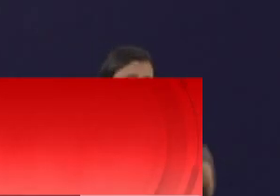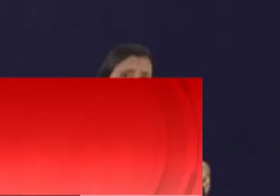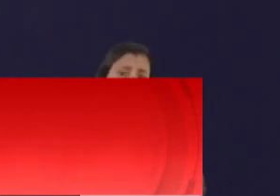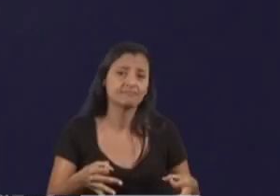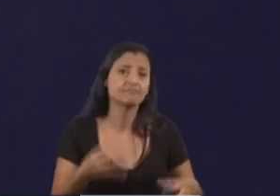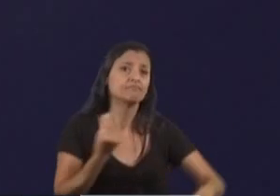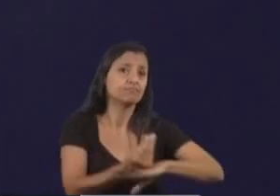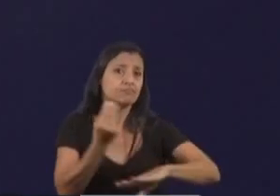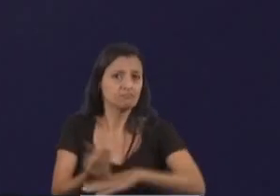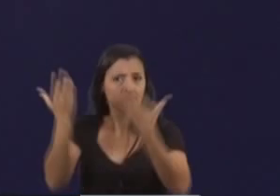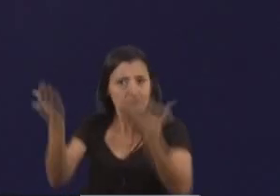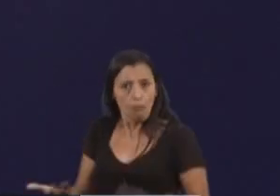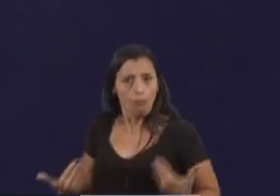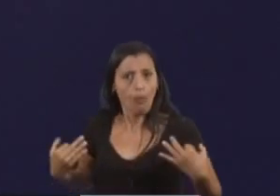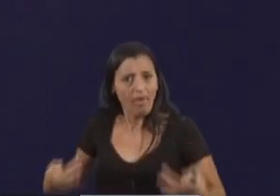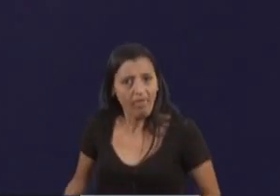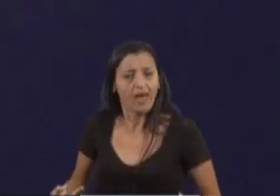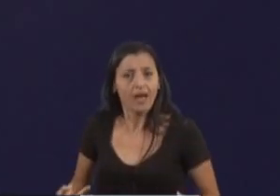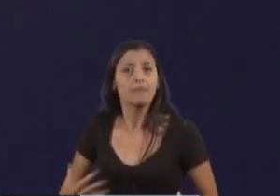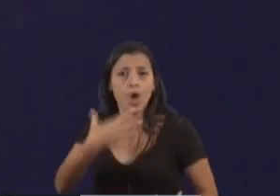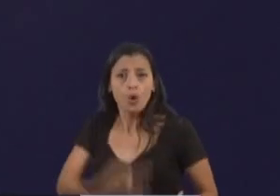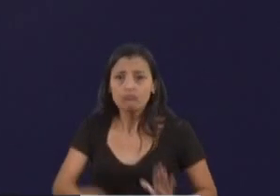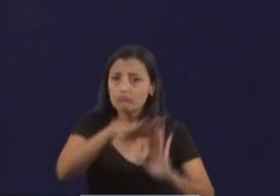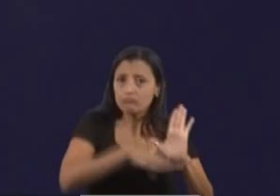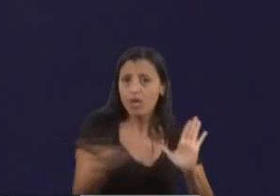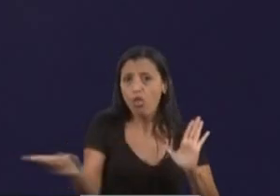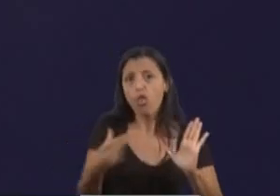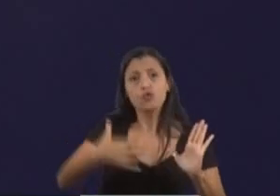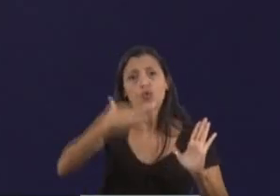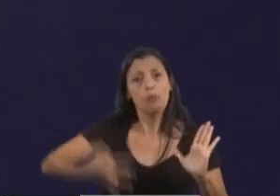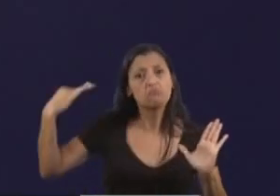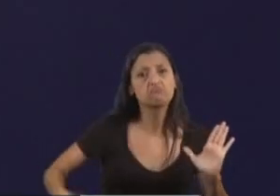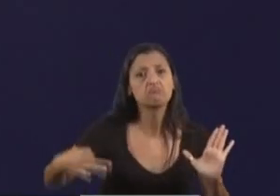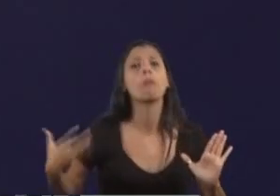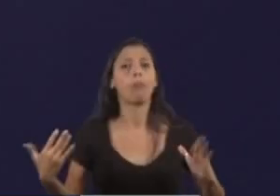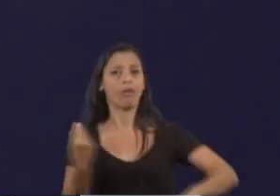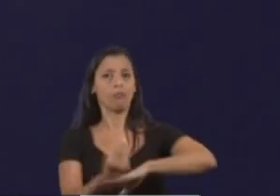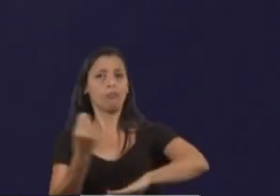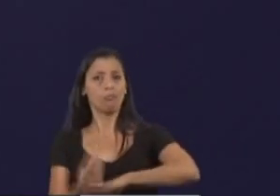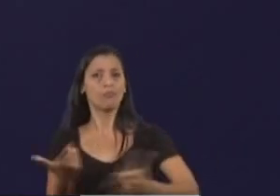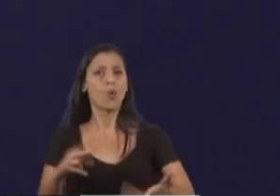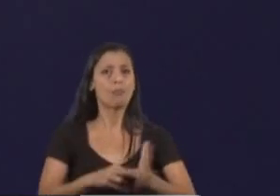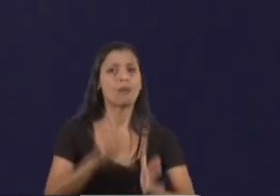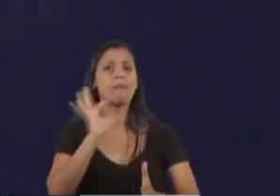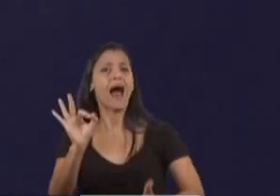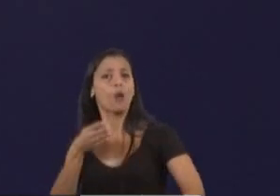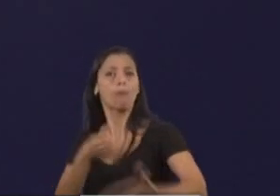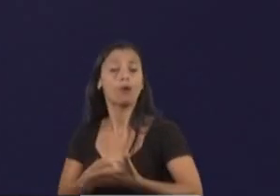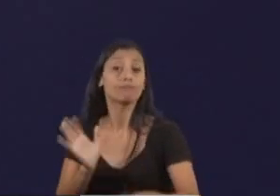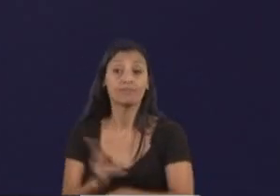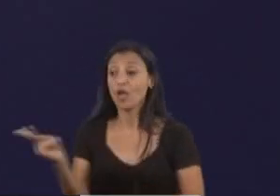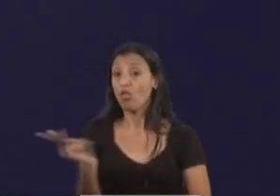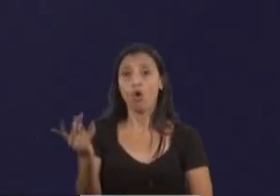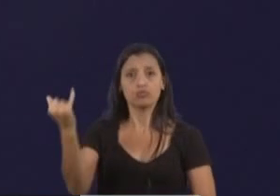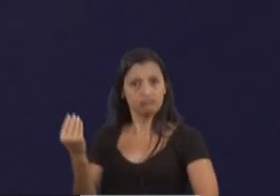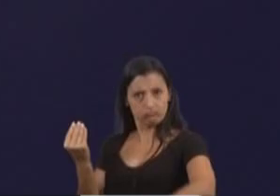idoneidad, quienes o las cuales están cumplidas de sobremanera por ambos. Bueno, de hecho uno de los dos llegó a